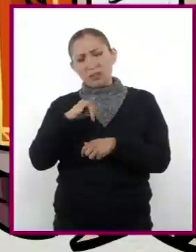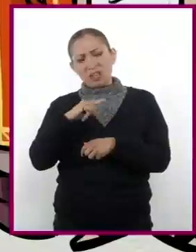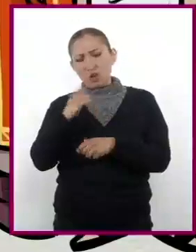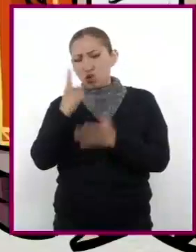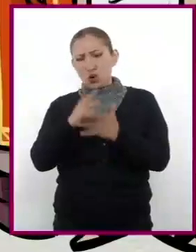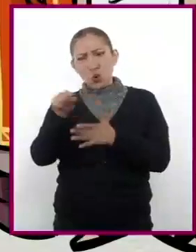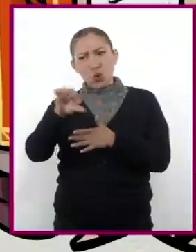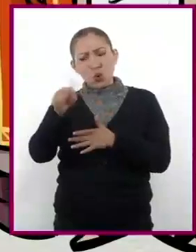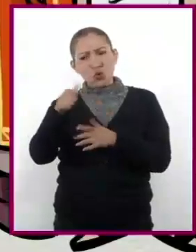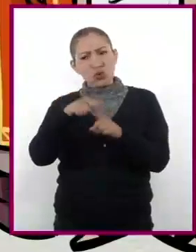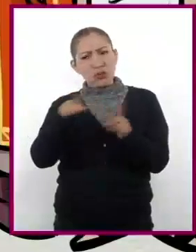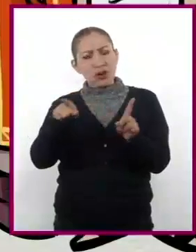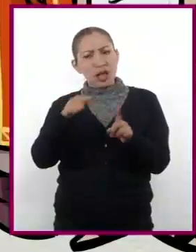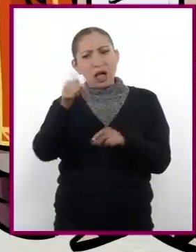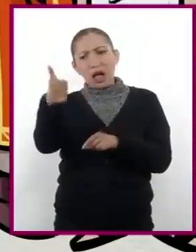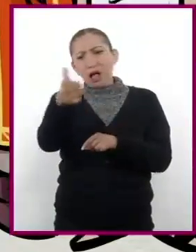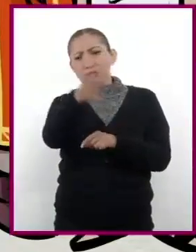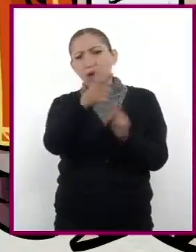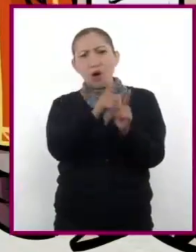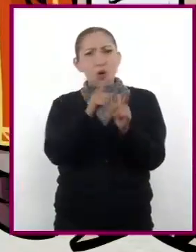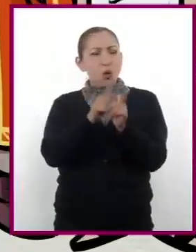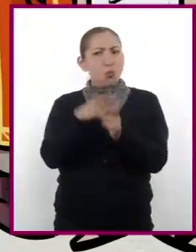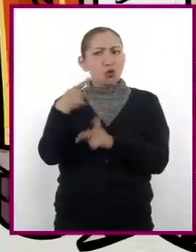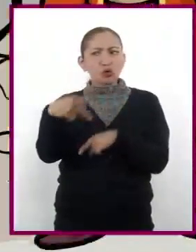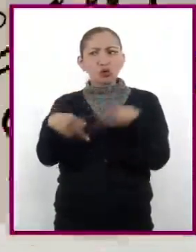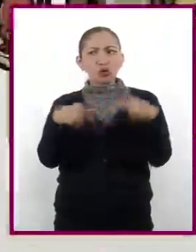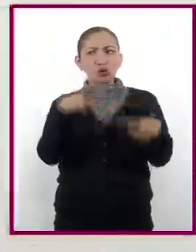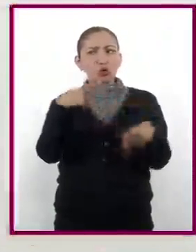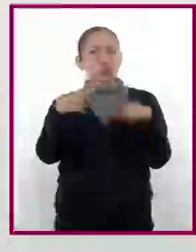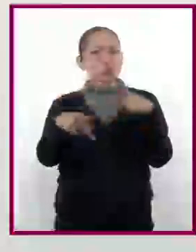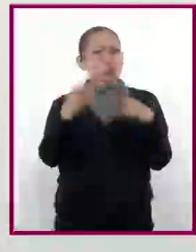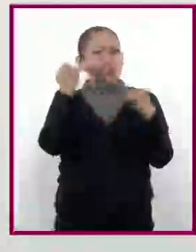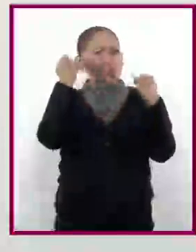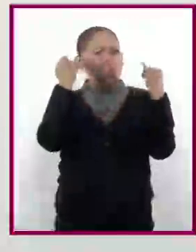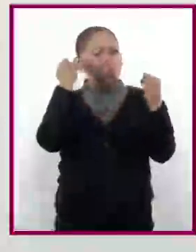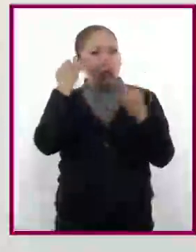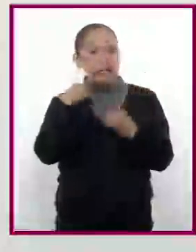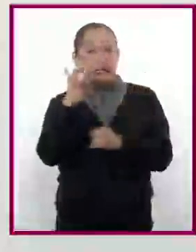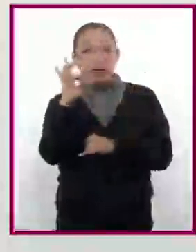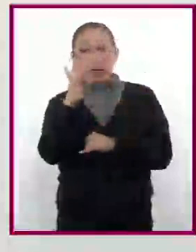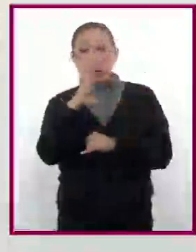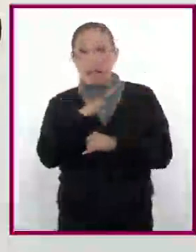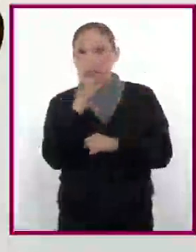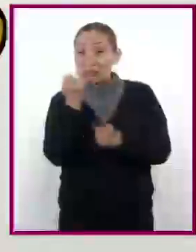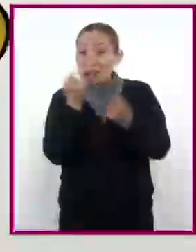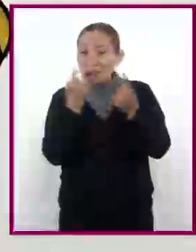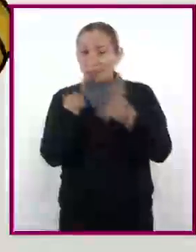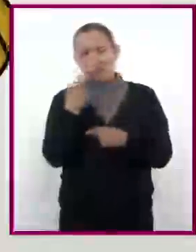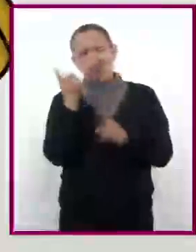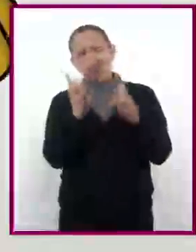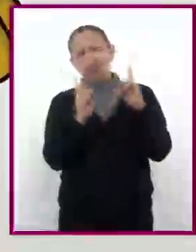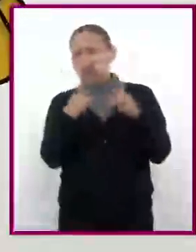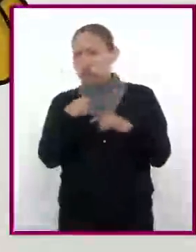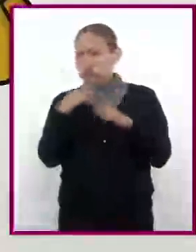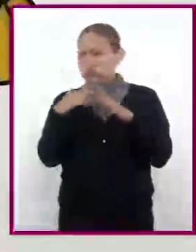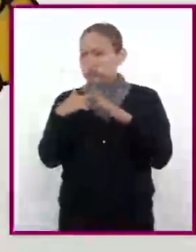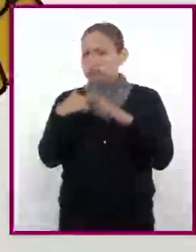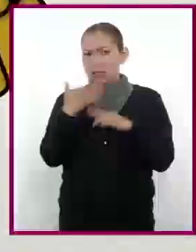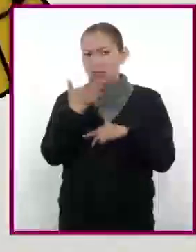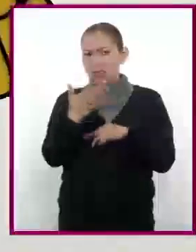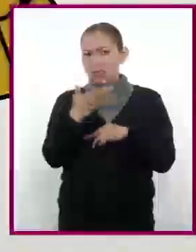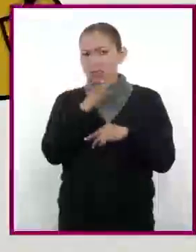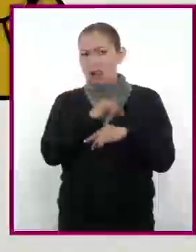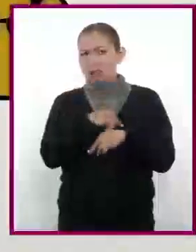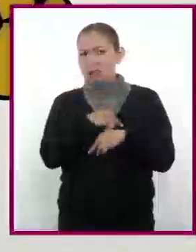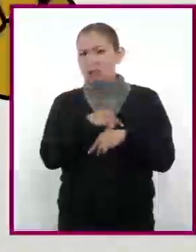los únicos, que cada grupo tenía los suyos. Quizá esto propició que algunos cuestionaran sus creencias, y el hecho de